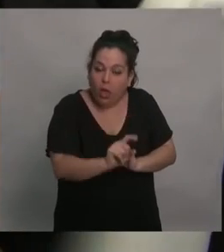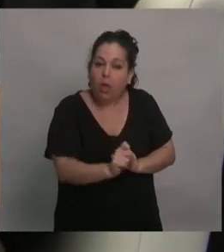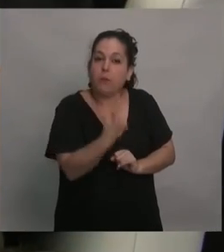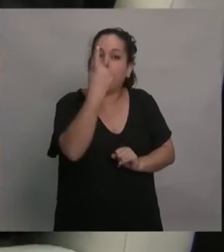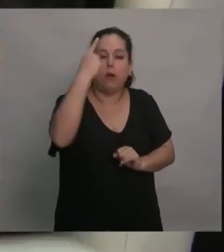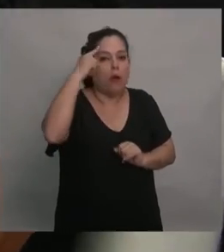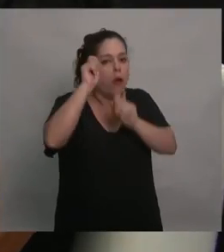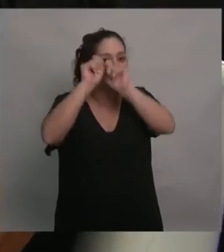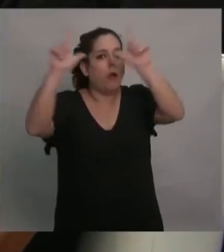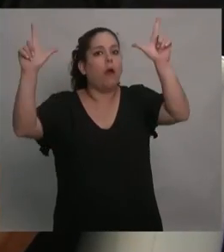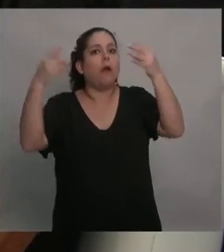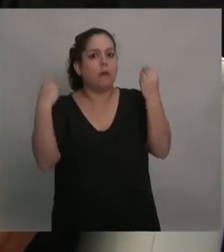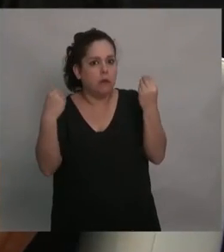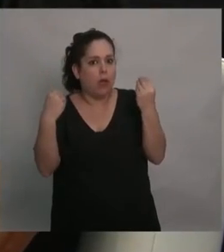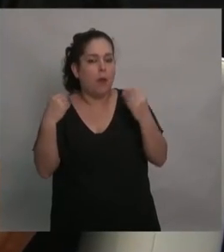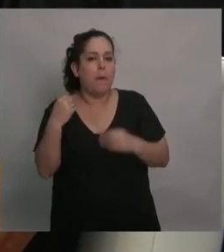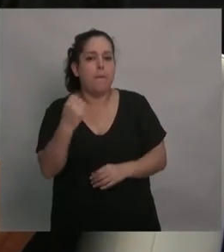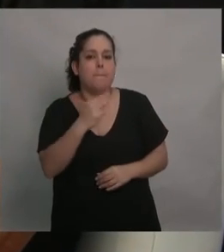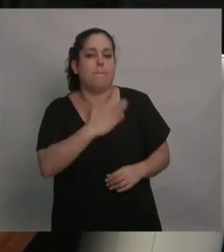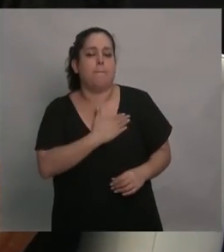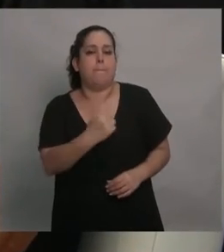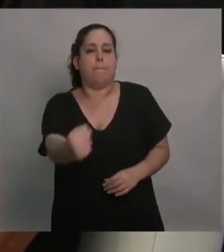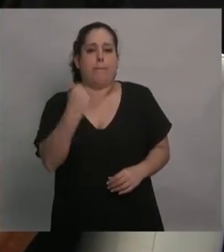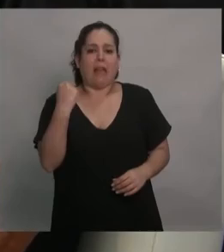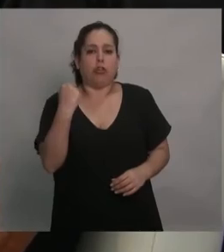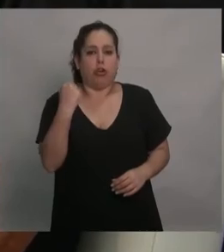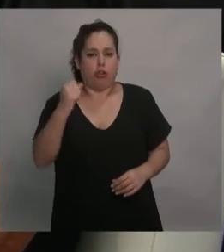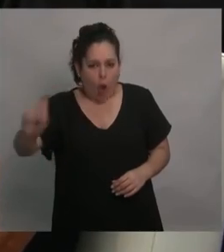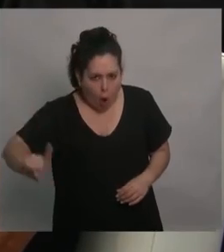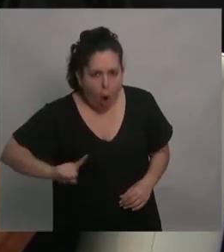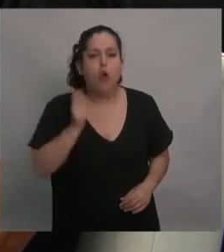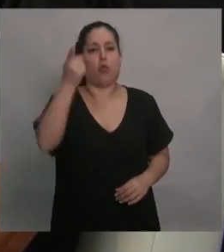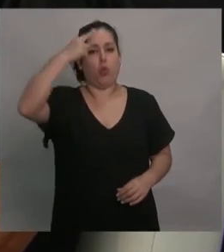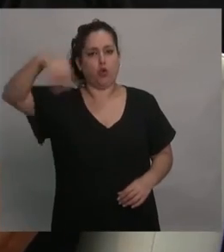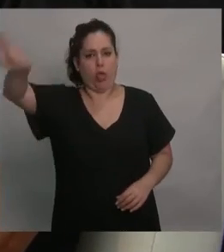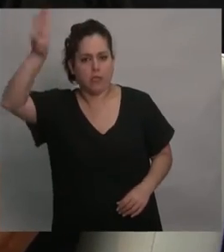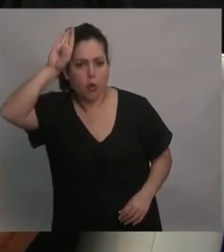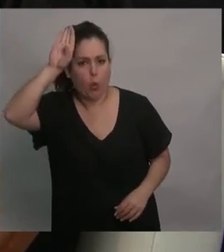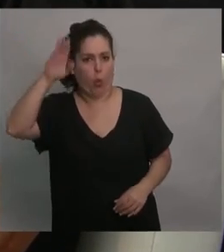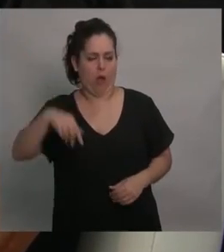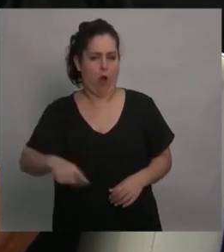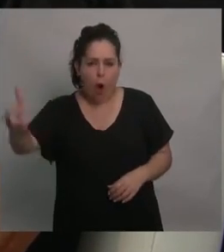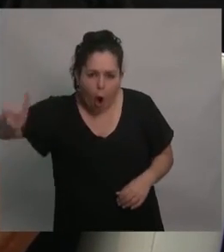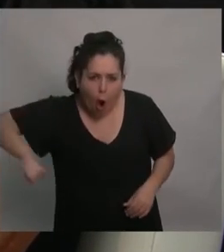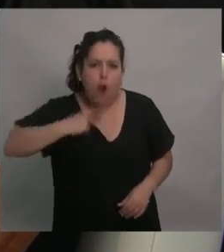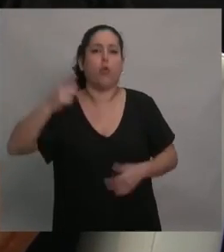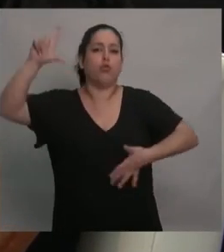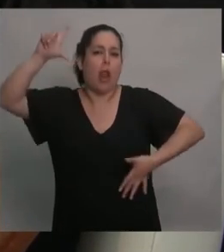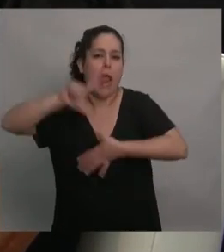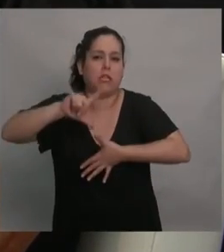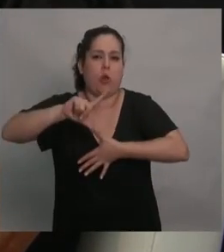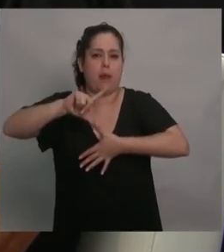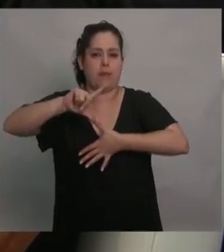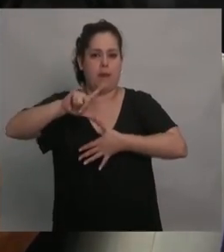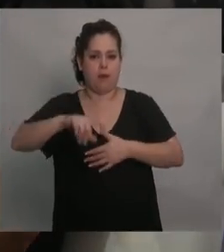principios es el patriotismo. El orgullo de ser cubano, el orgullo de ser